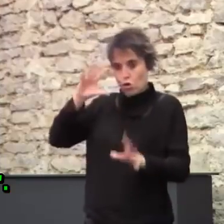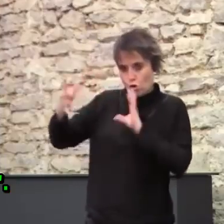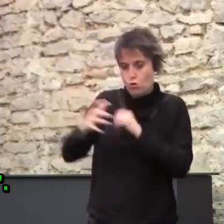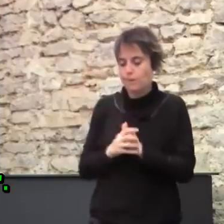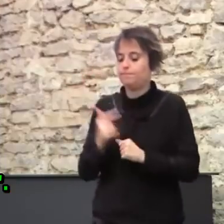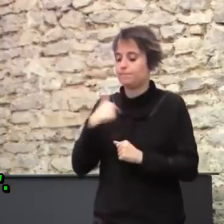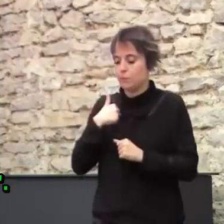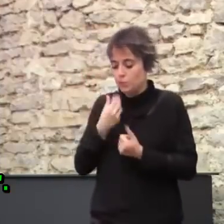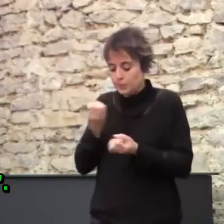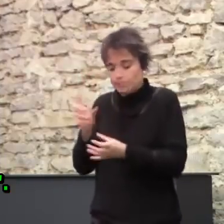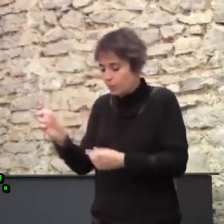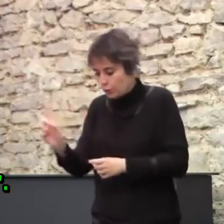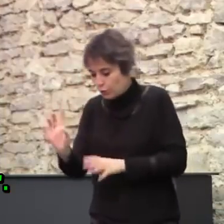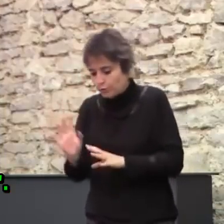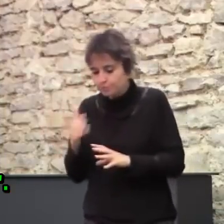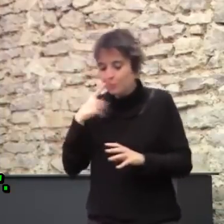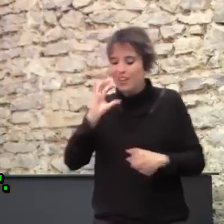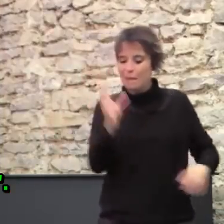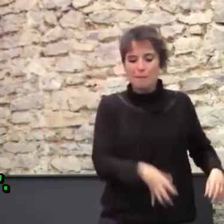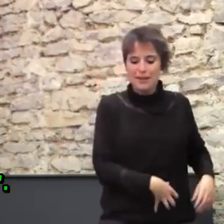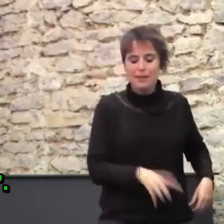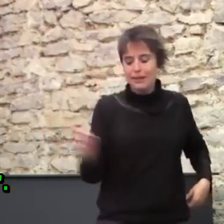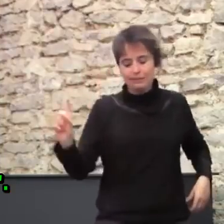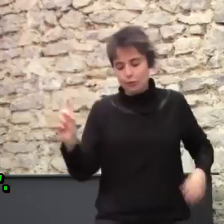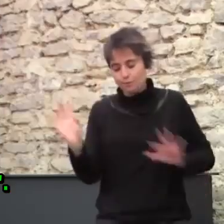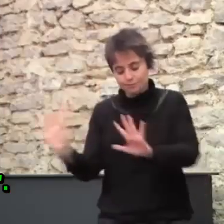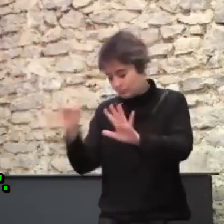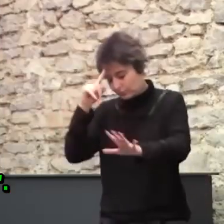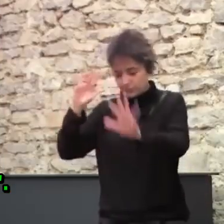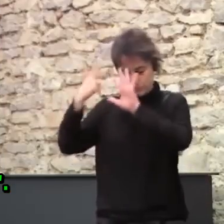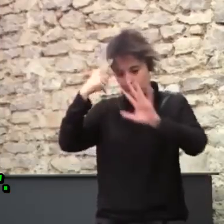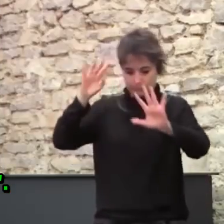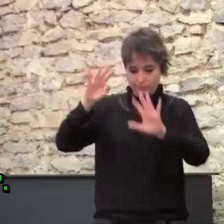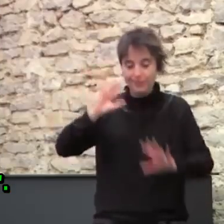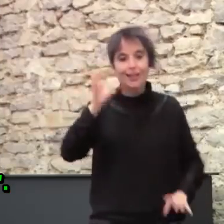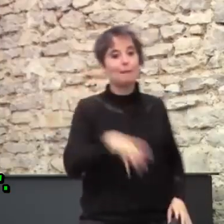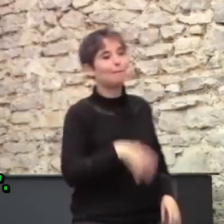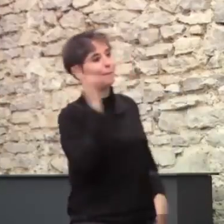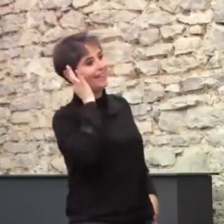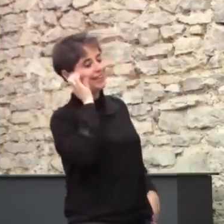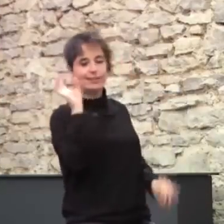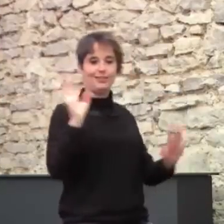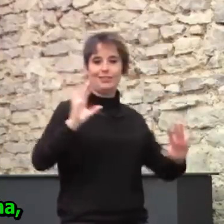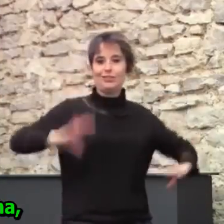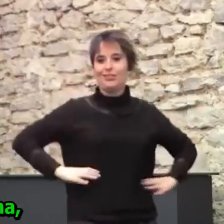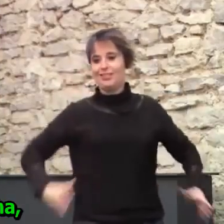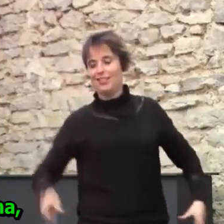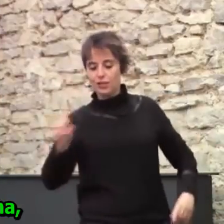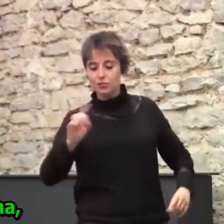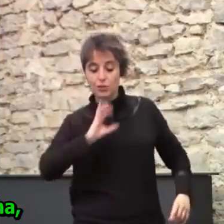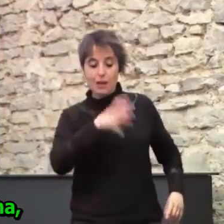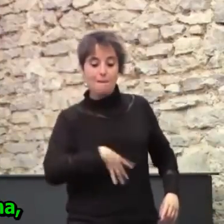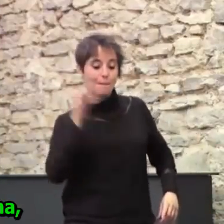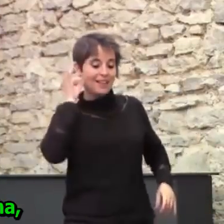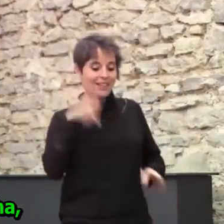porque empiezo... No, el príncipe no... Bien. Y la princesa... No, la princesa entonces iba